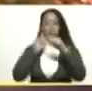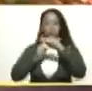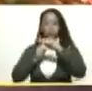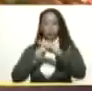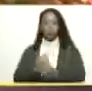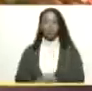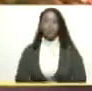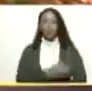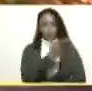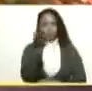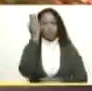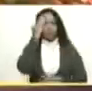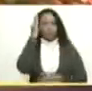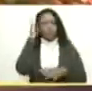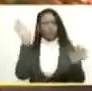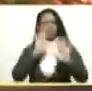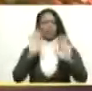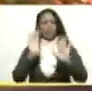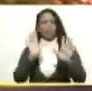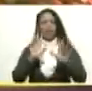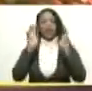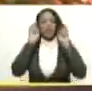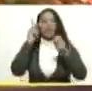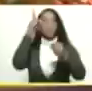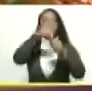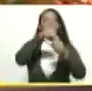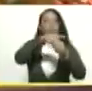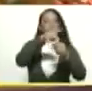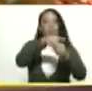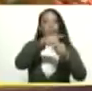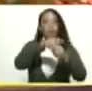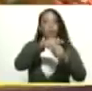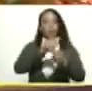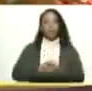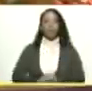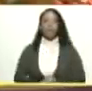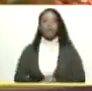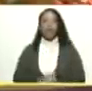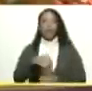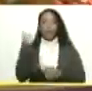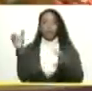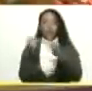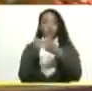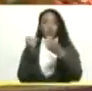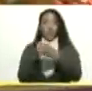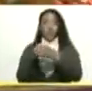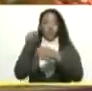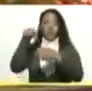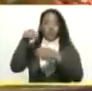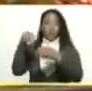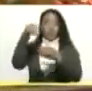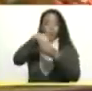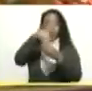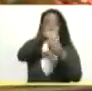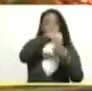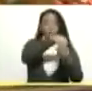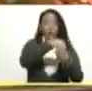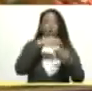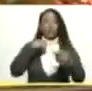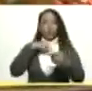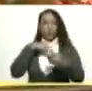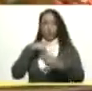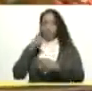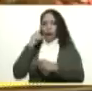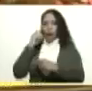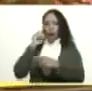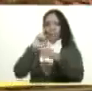Como ustedes saben, pues, en el caso de PDVSA y estas mafias enquistadas, que estamos golpeando en todos